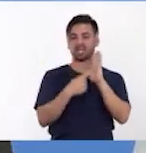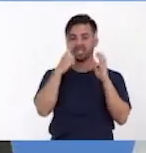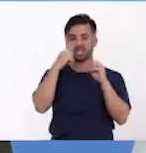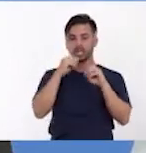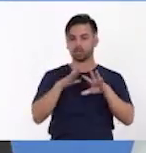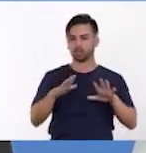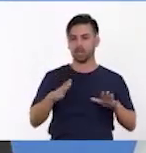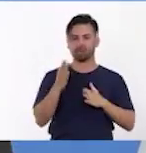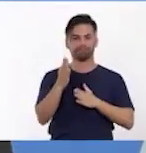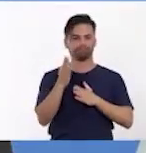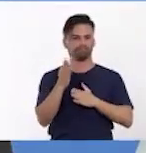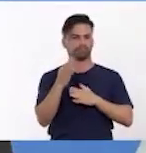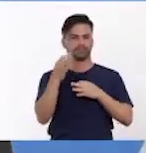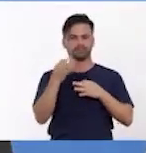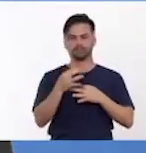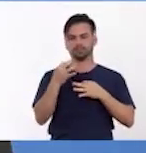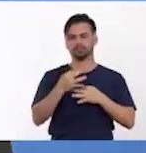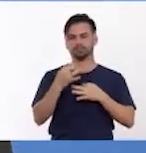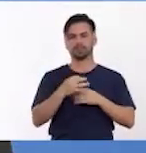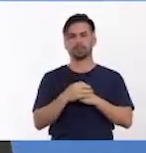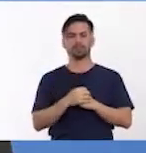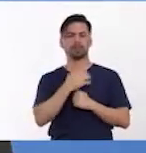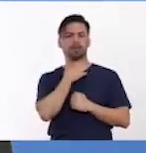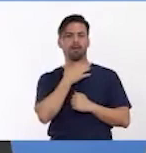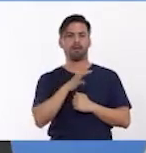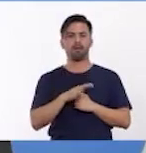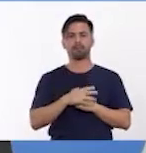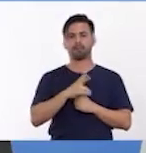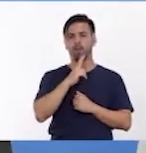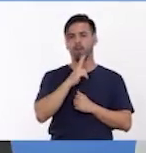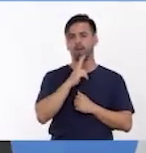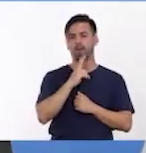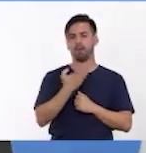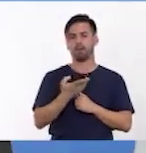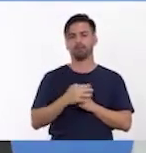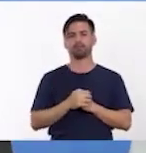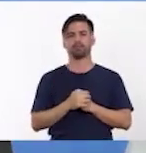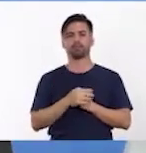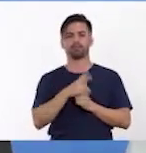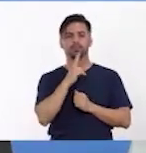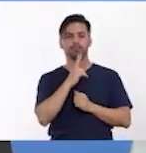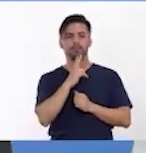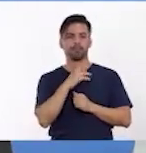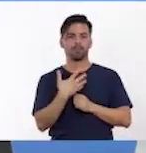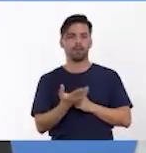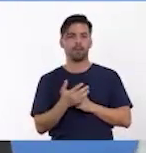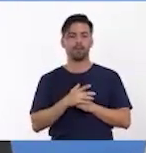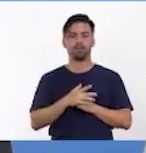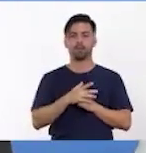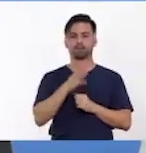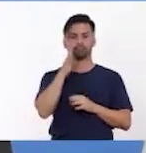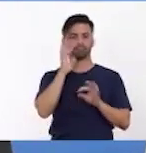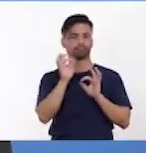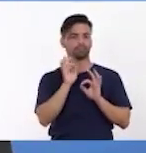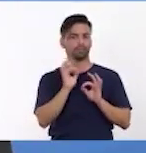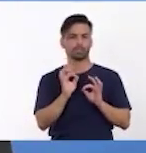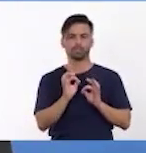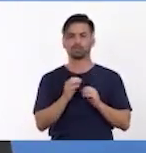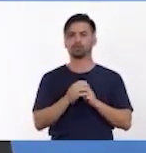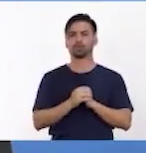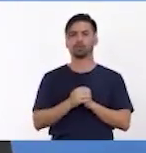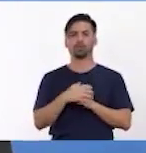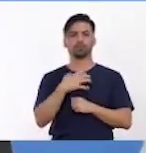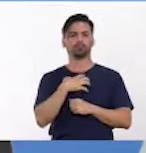naturales? Podríamos hablar del agua. Si el agua se le mantiene su protección, se mantienen los bosques